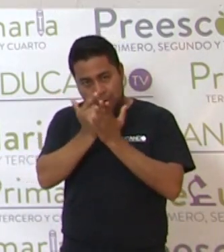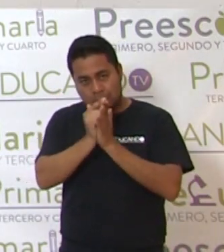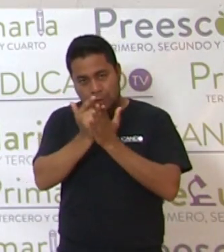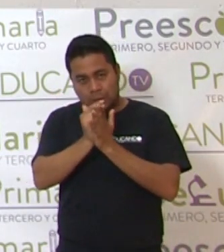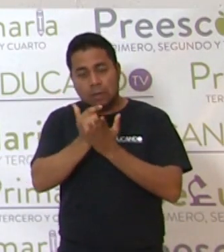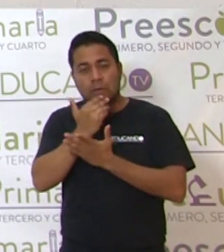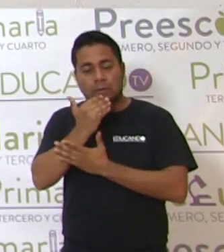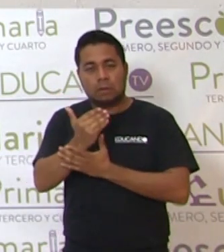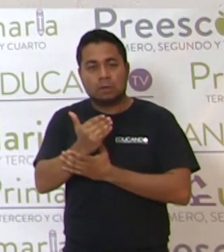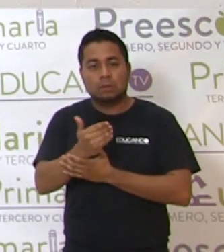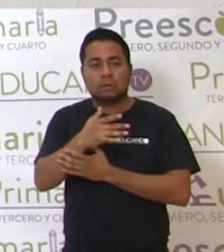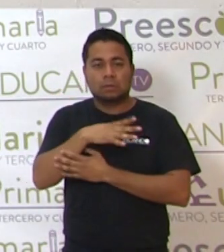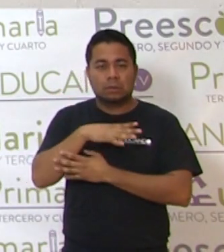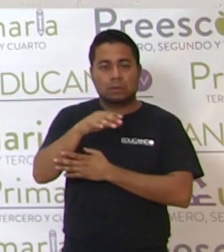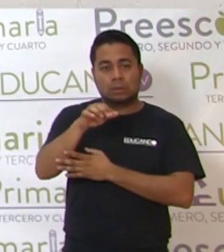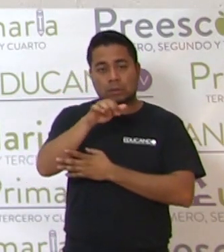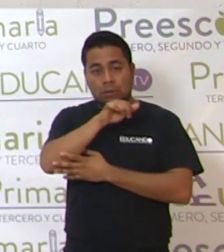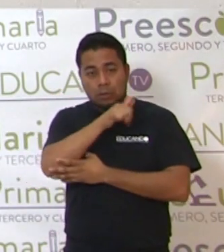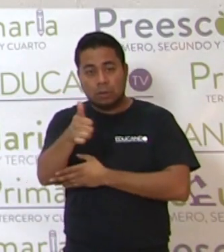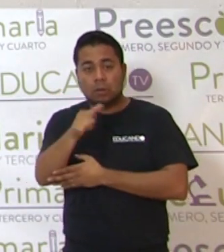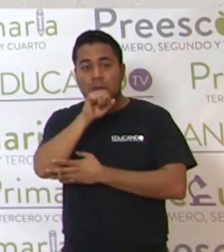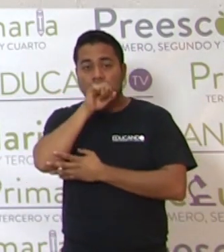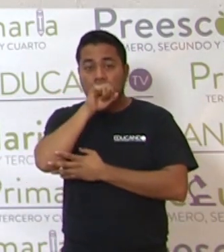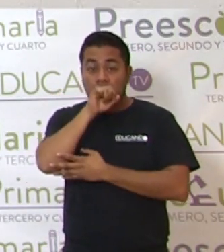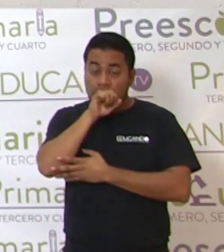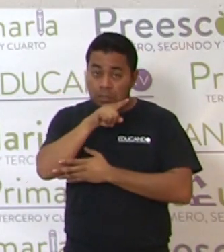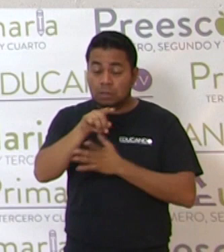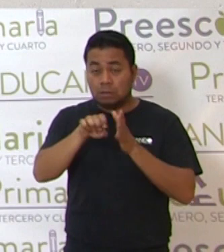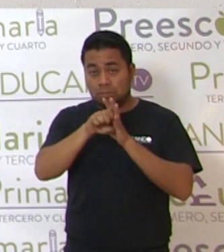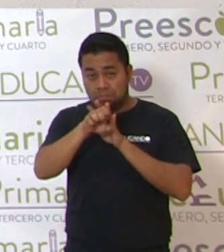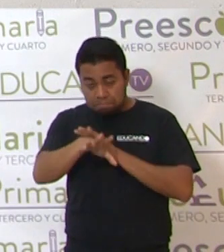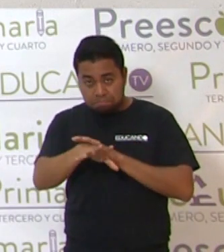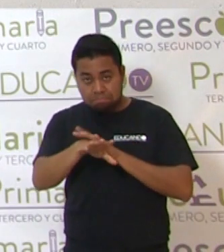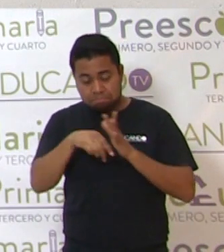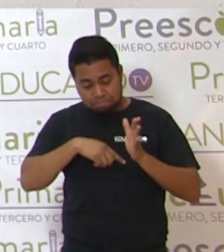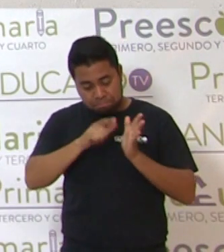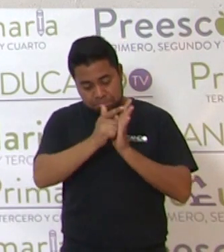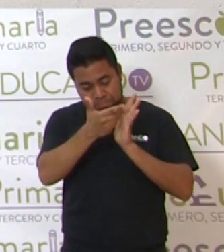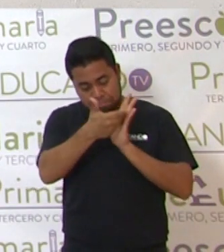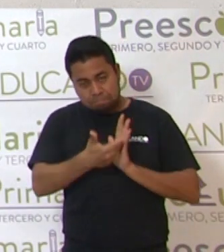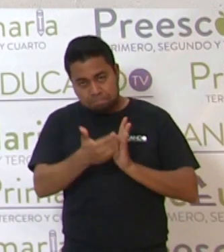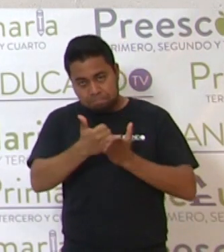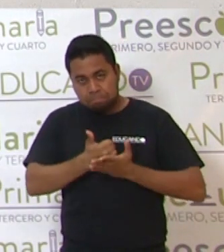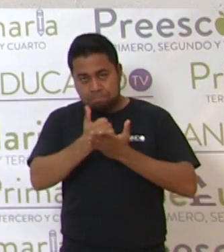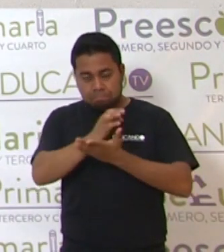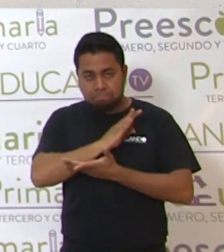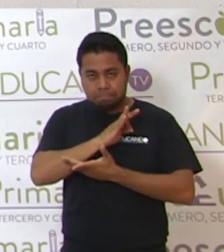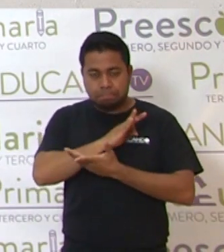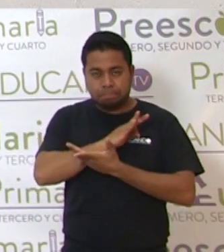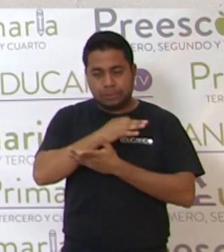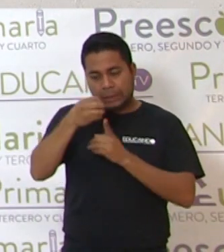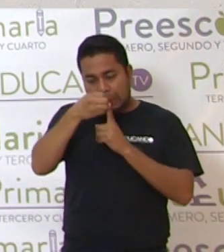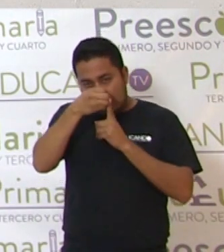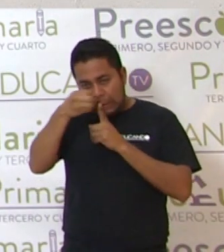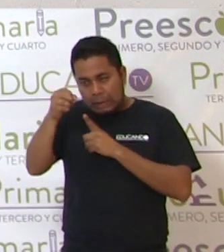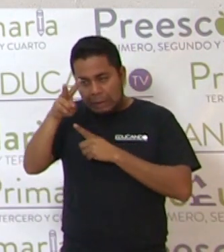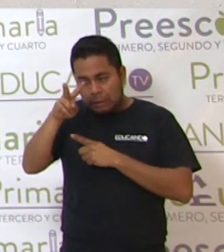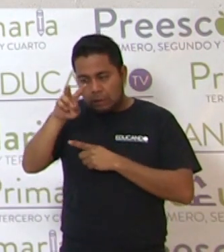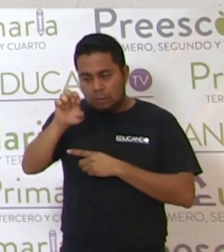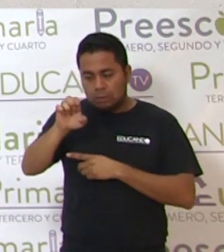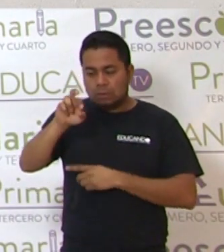Bien. Tenemos aquí otro pequeño también, que igual nos puede servir. Versos que el